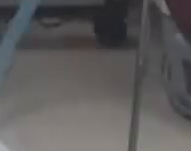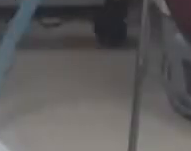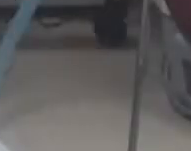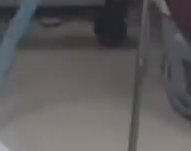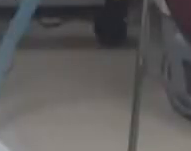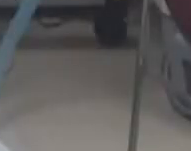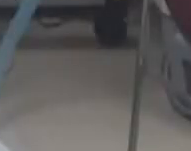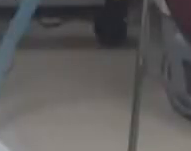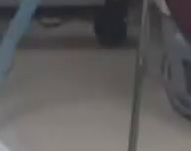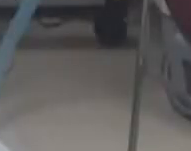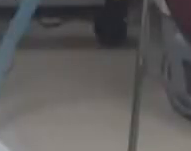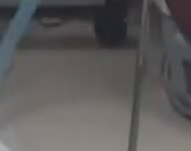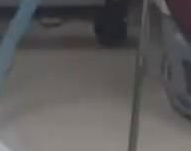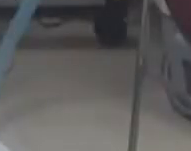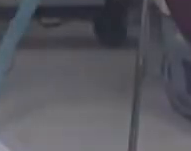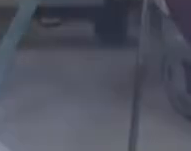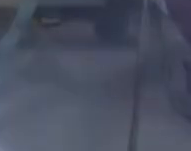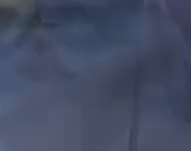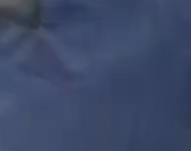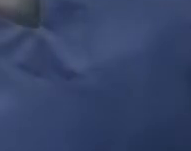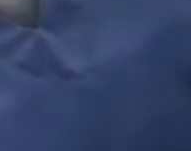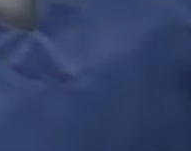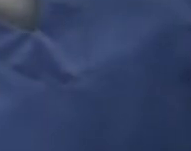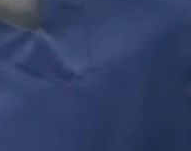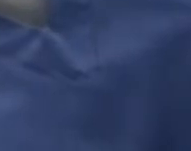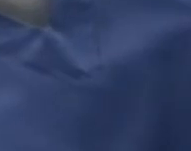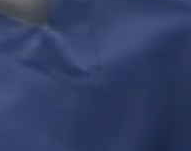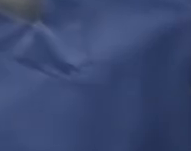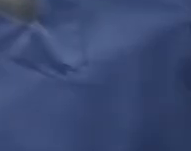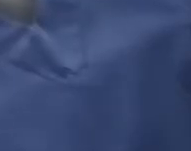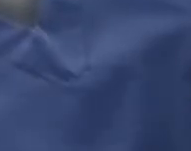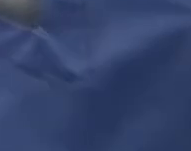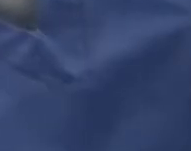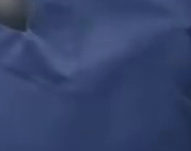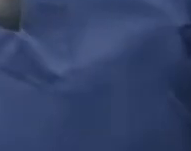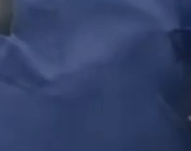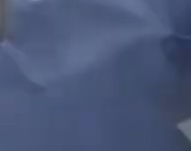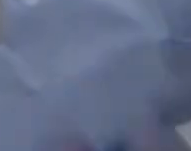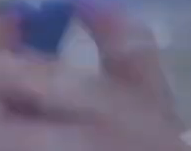necesita hoy de ti y tú estás ahí.